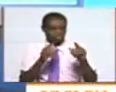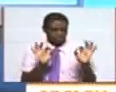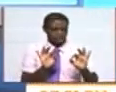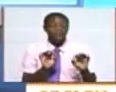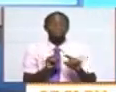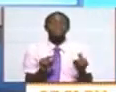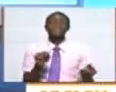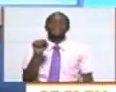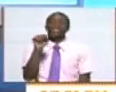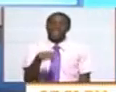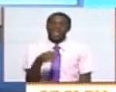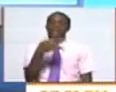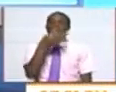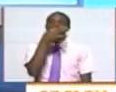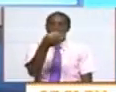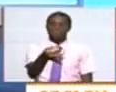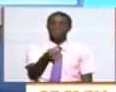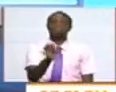algo.